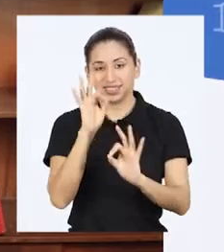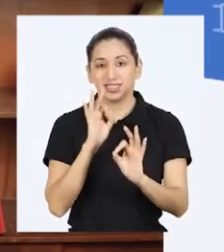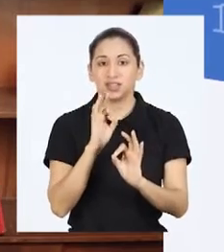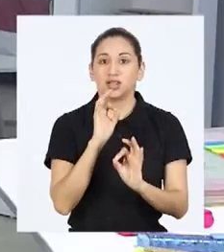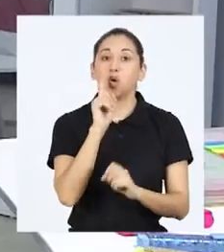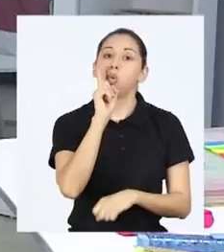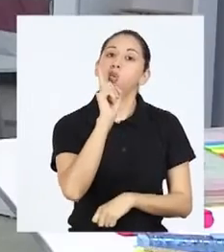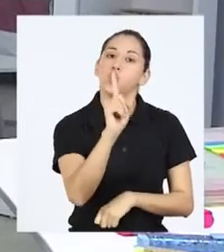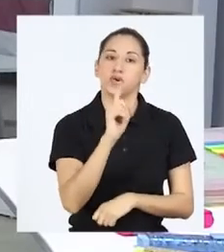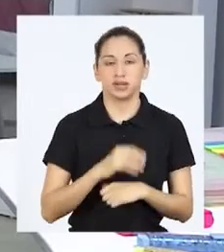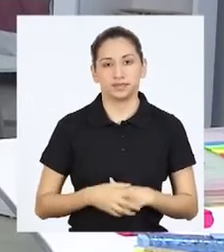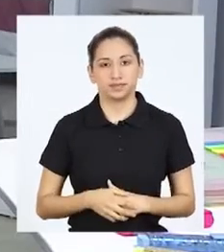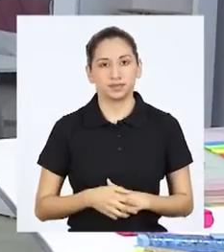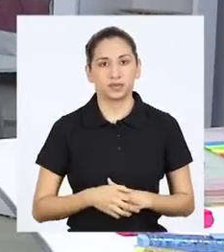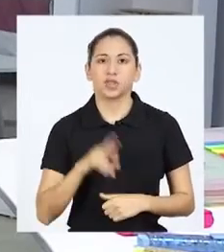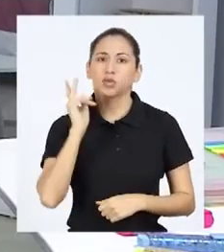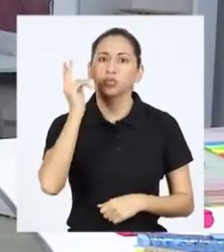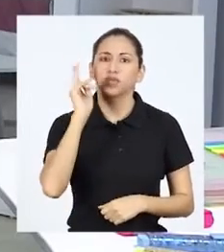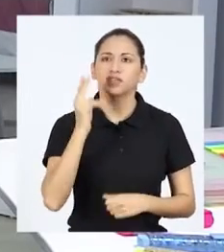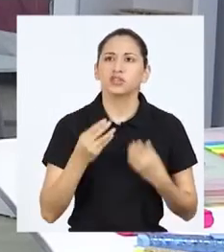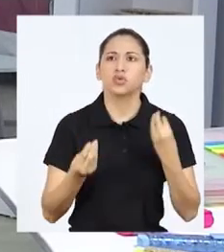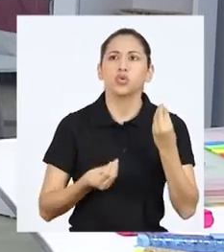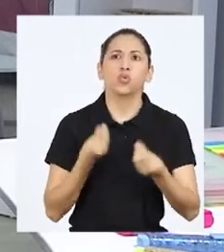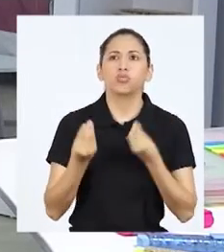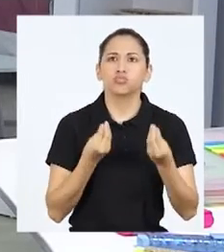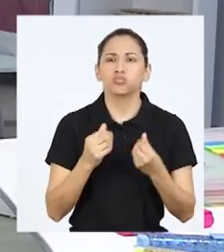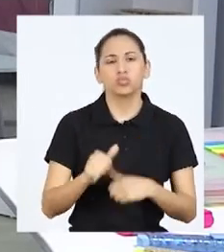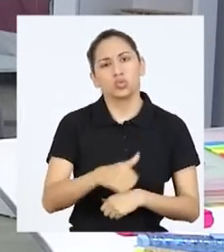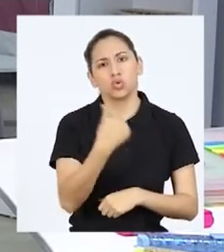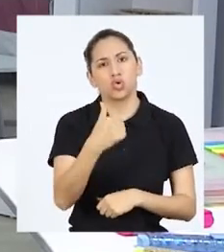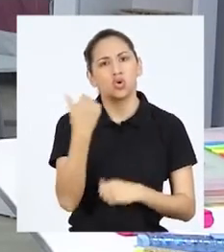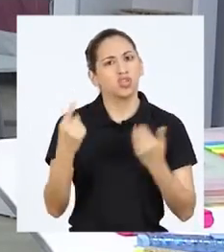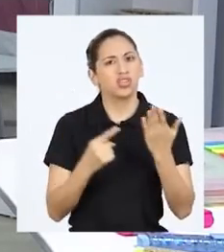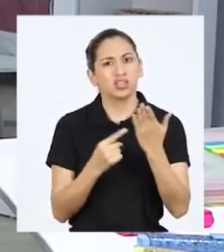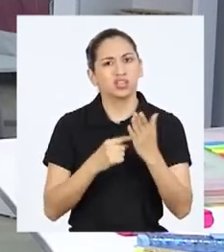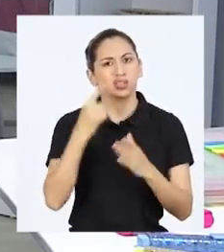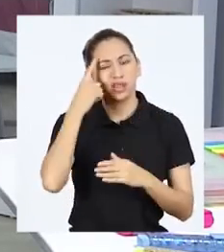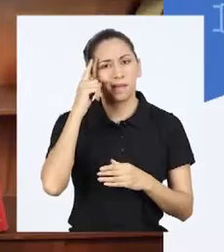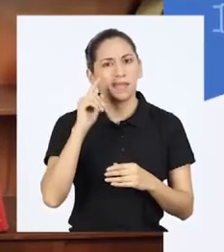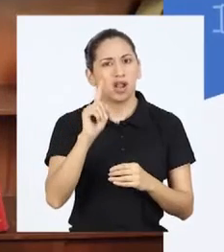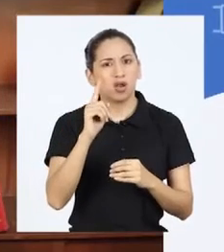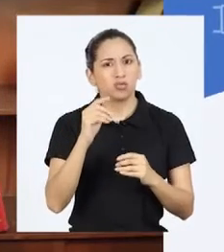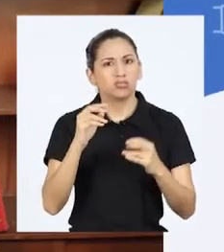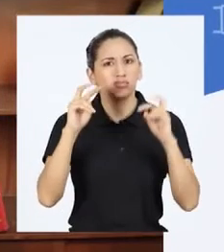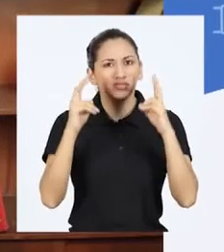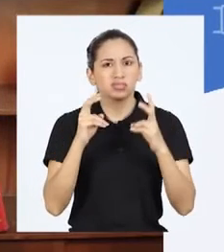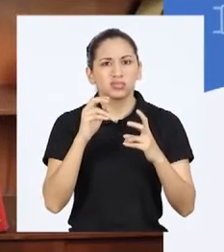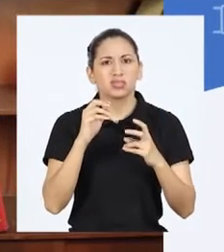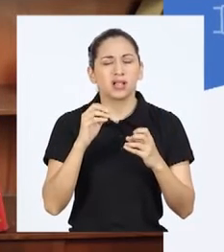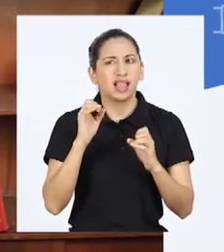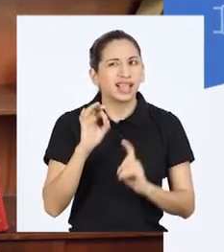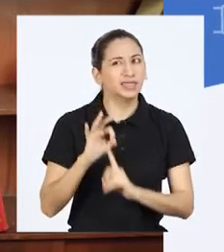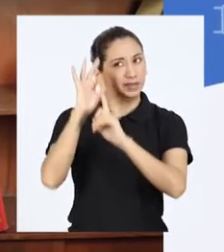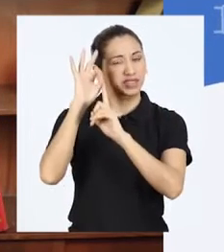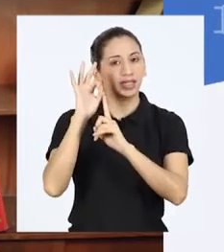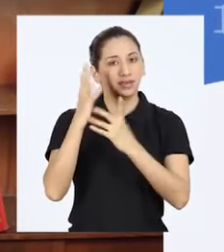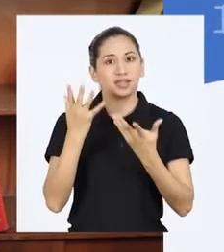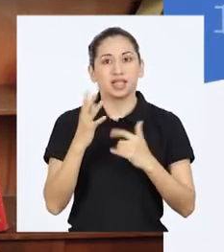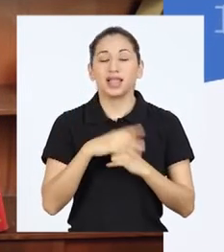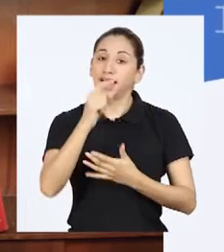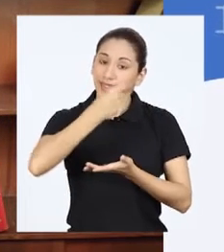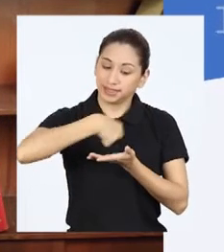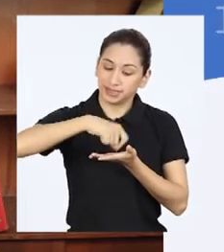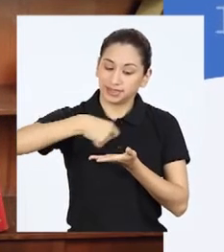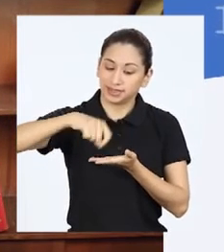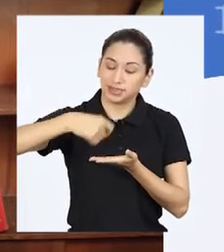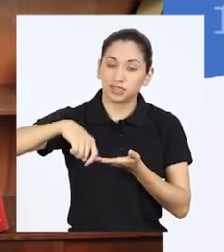una de ellas. Profesora, ¿y cuál sería otra de las técnicas para la fase idear? Bueno, también existe la escritura